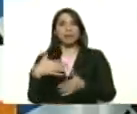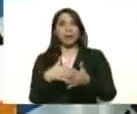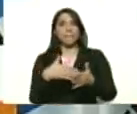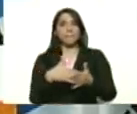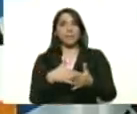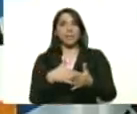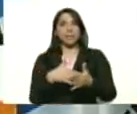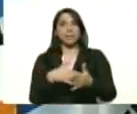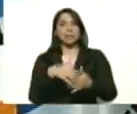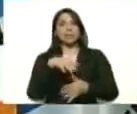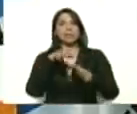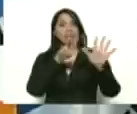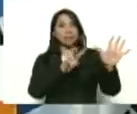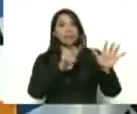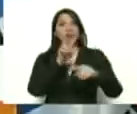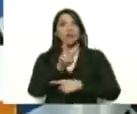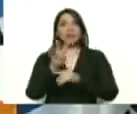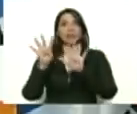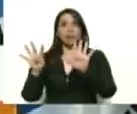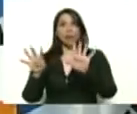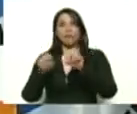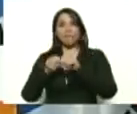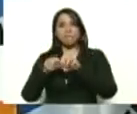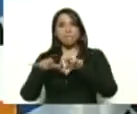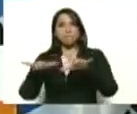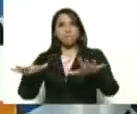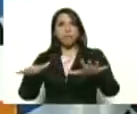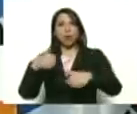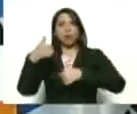723.729 contagiados, de los cuales